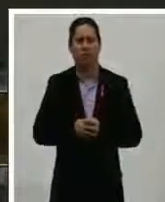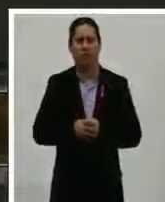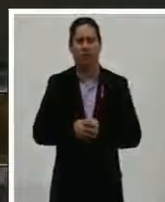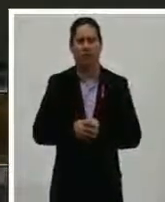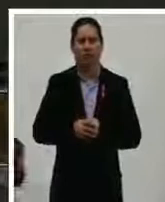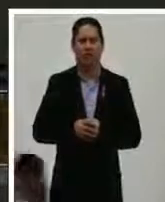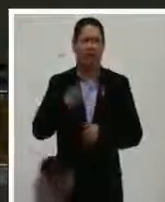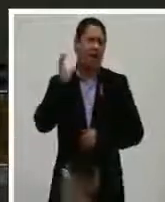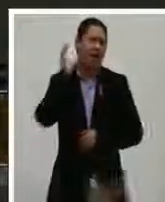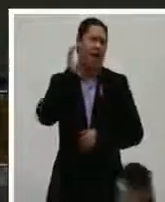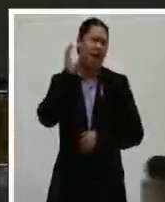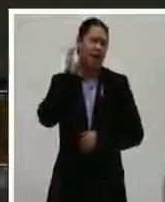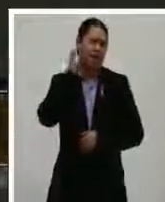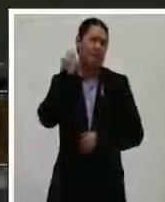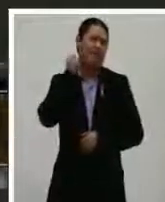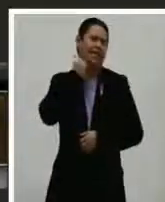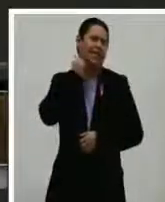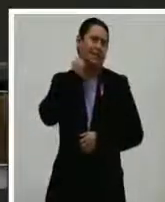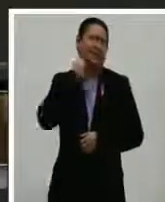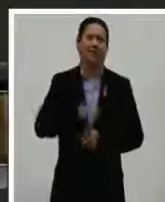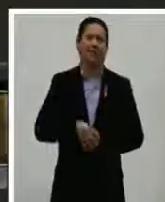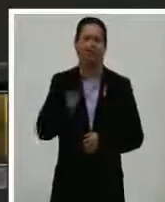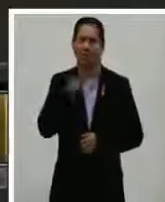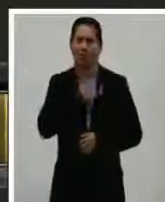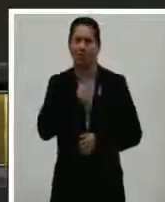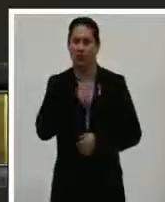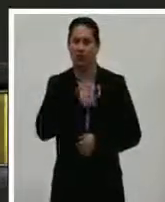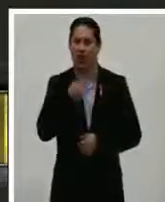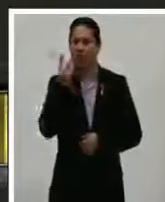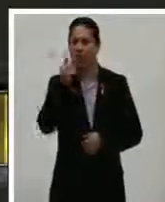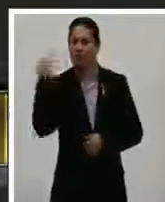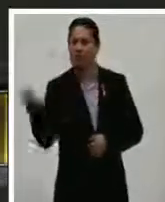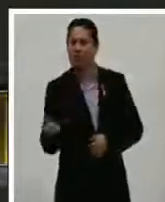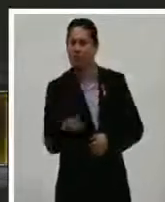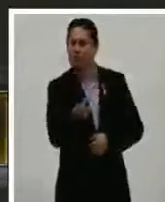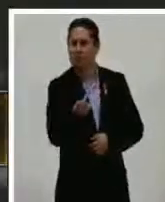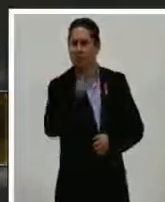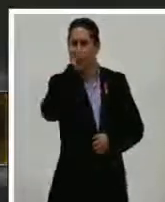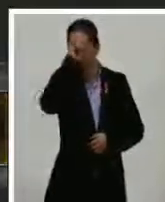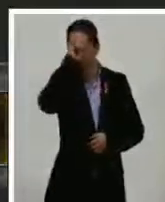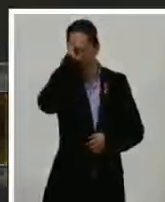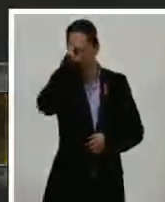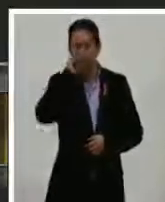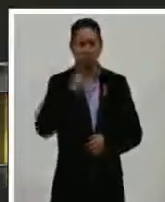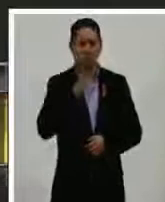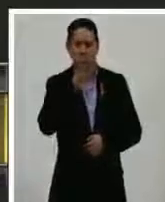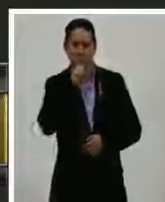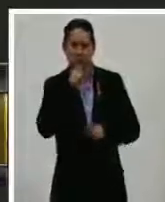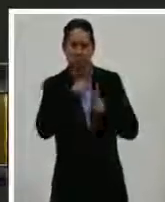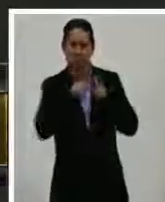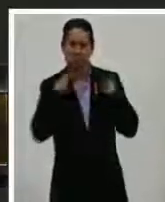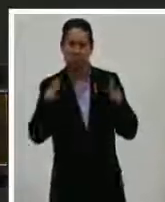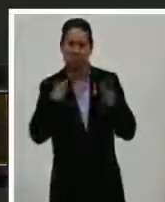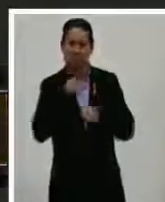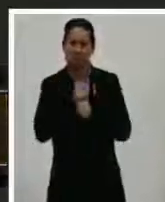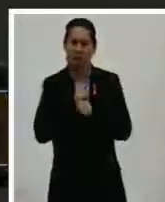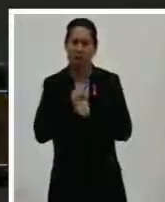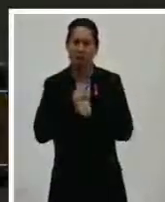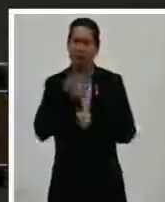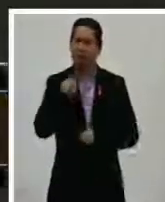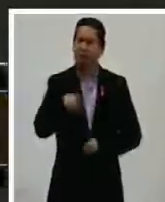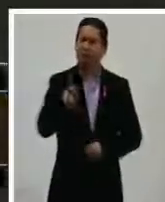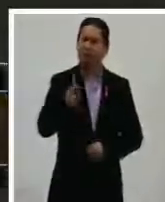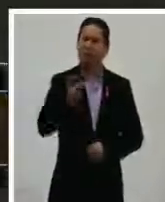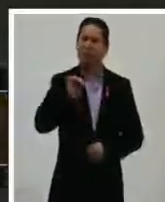la cámara de senadores yo solamente dejaría dos preguntas no pude ampliar más en la investigación pero